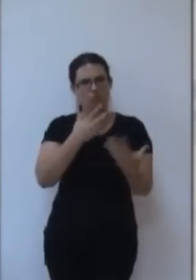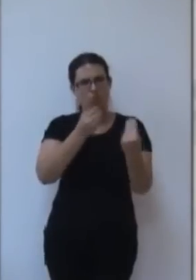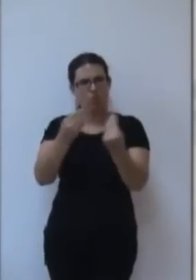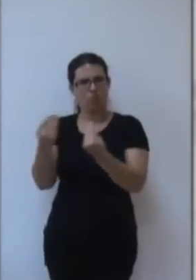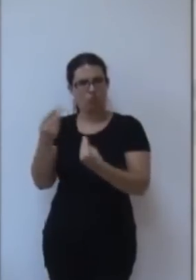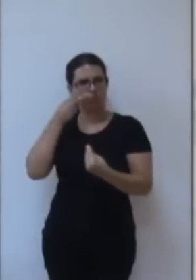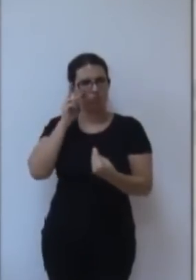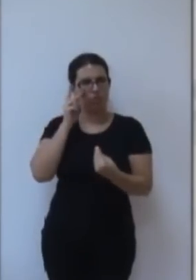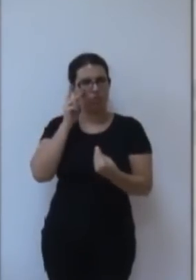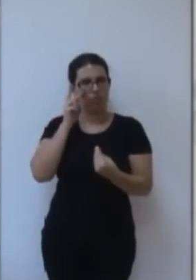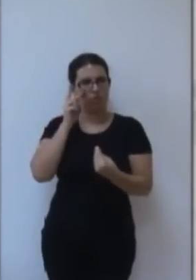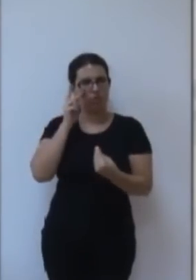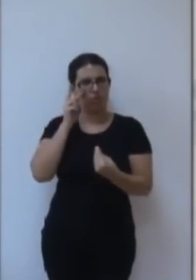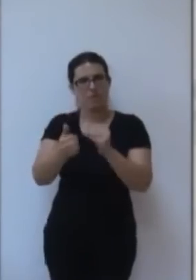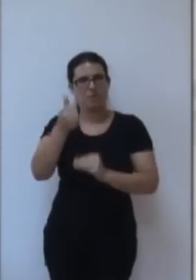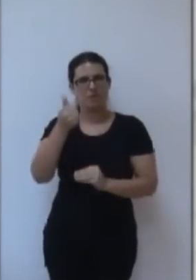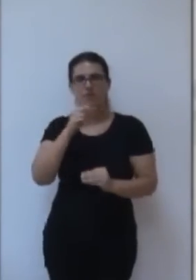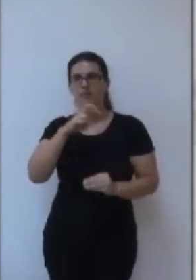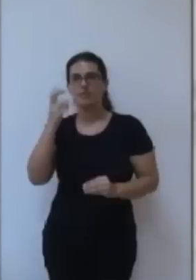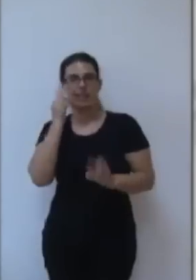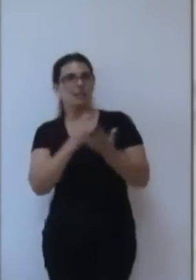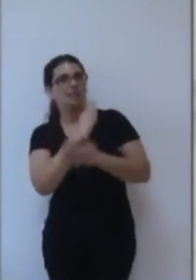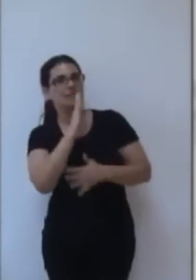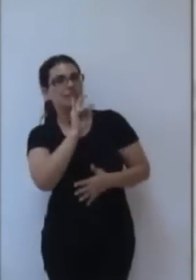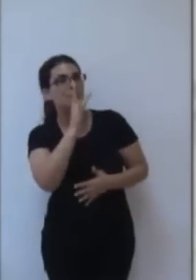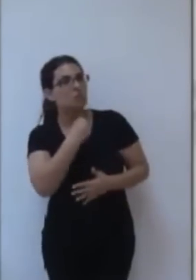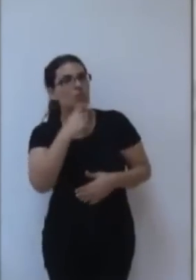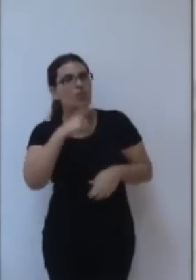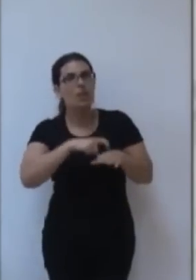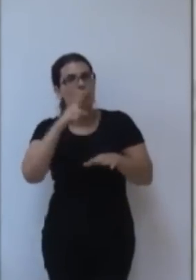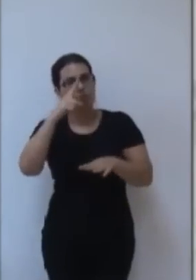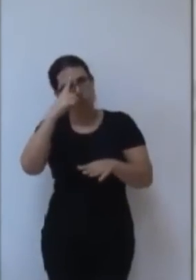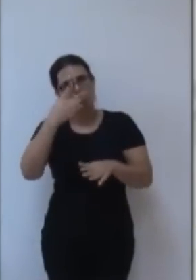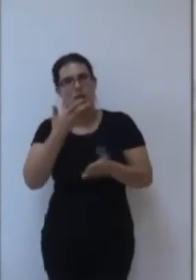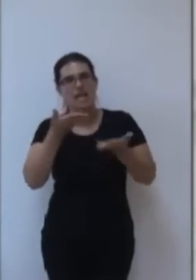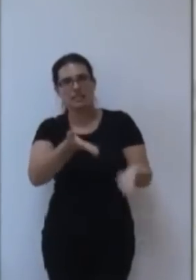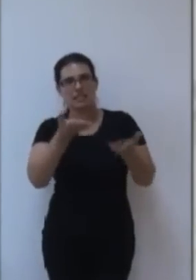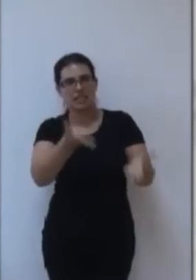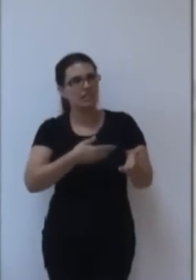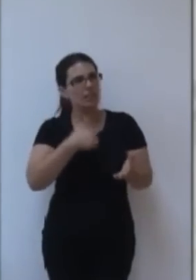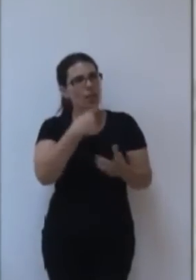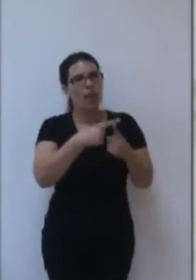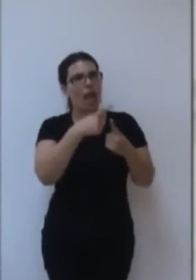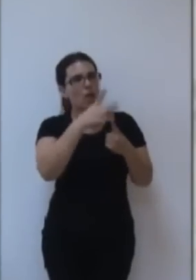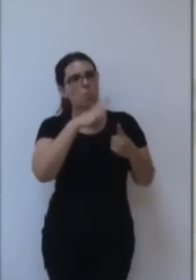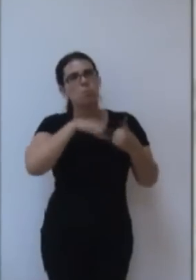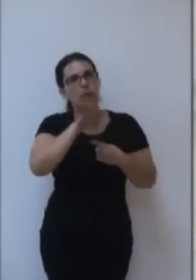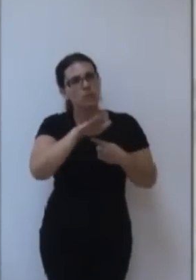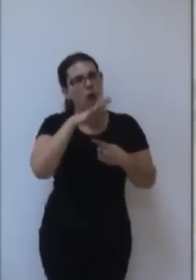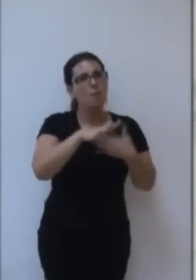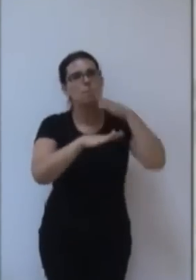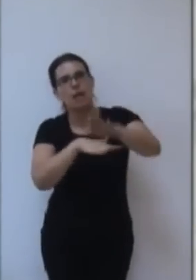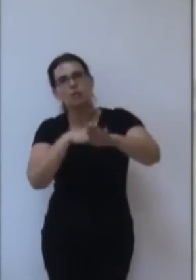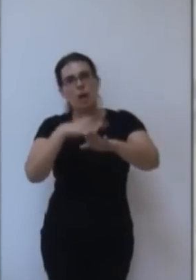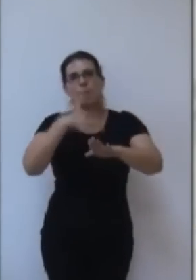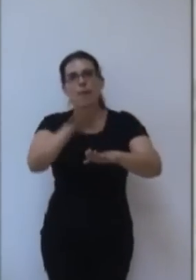creo que Gerardo tiene... tipo asistentes, por ejemplo, que van guiando a la persona lo que tiene que hacer, el siguiente paso para completar una tarea.